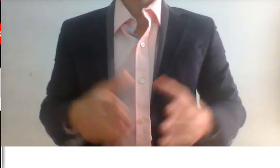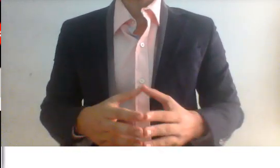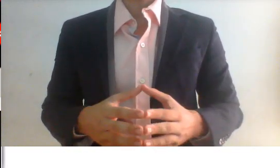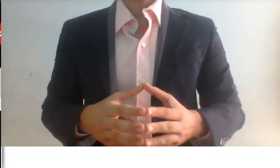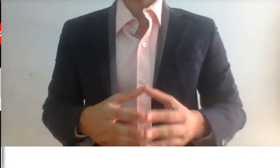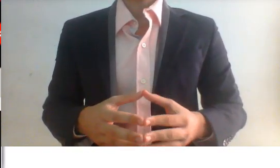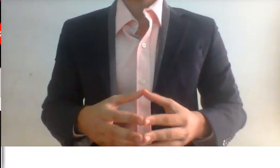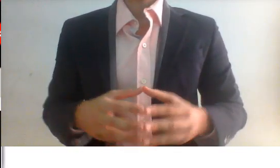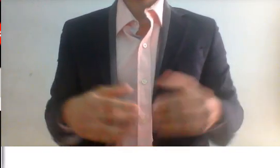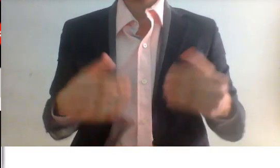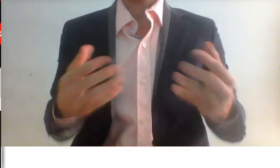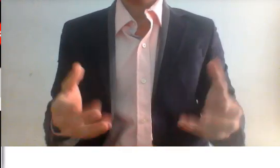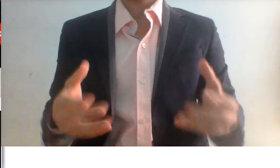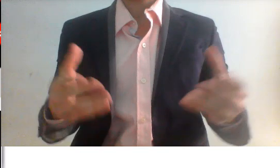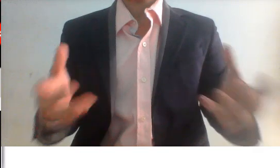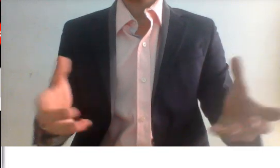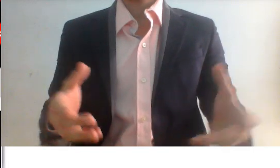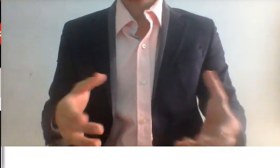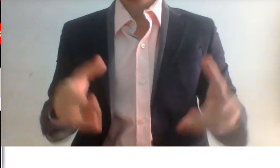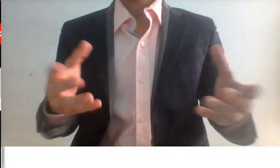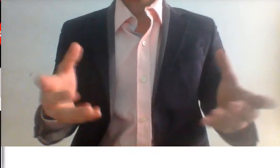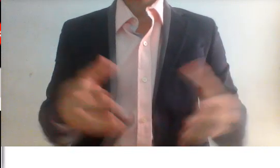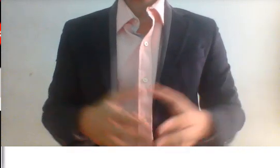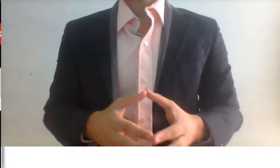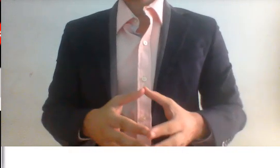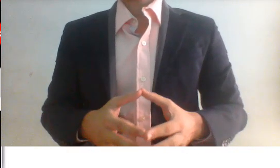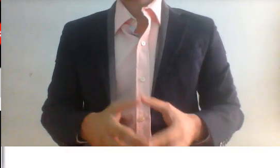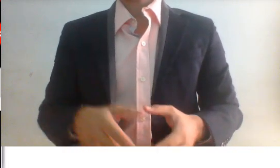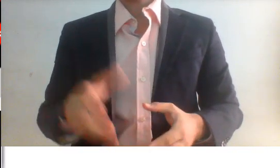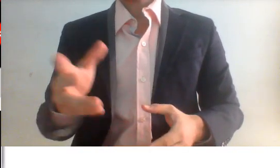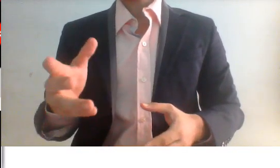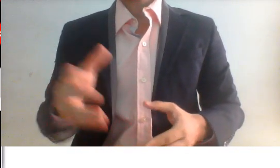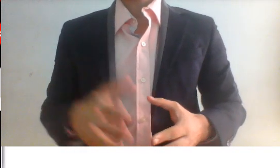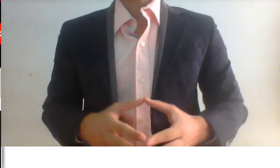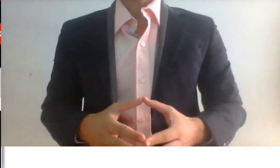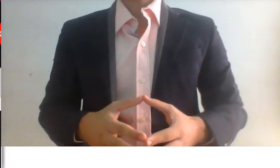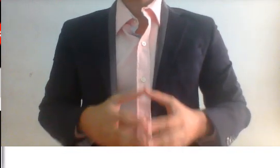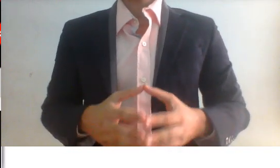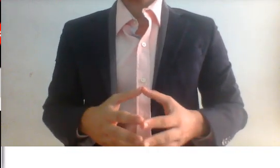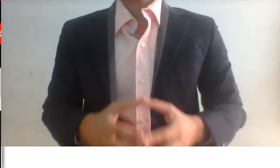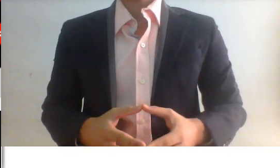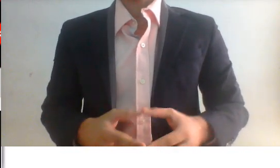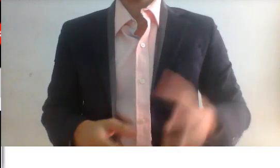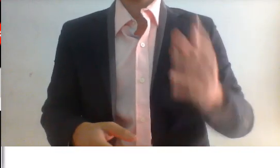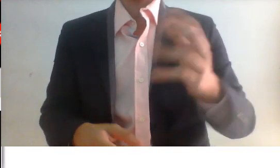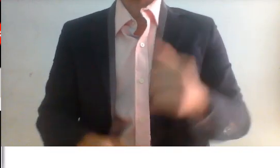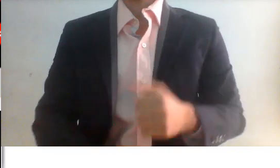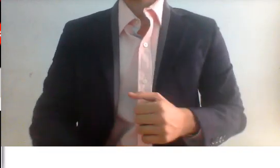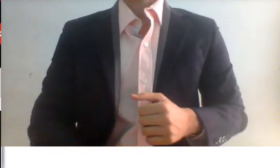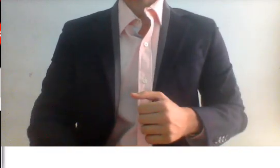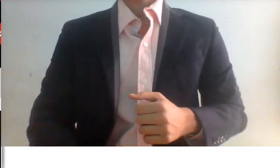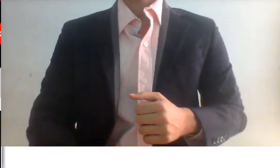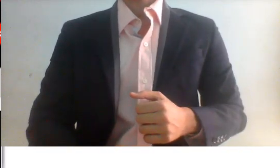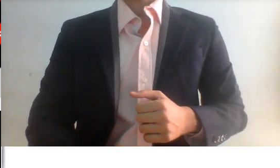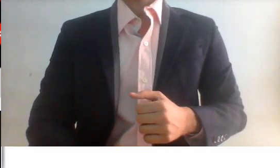esa información les agradó, me pueden dejar un like, un comentario, suscribirse y nada. Nos veremos muy pronto en otra próxima nota y muchas gracias por ver esto y hasta luego.